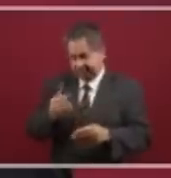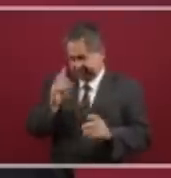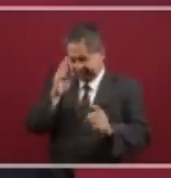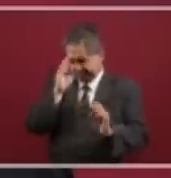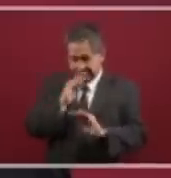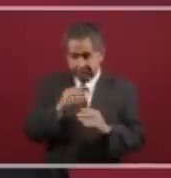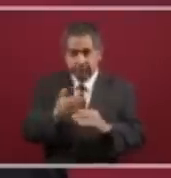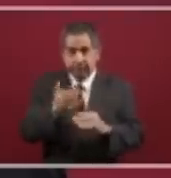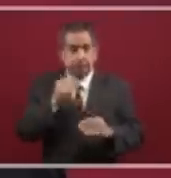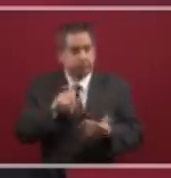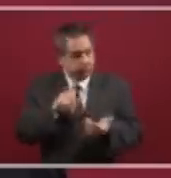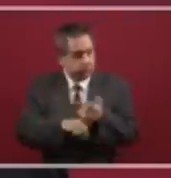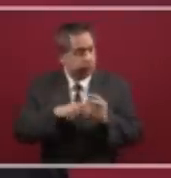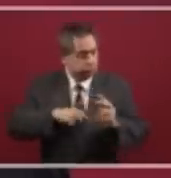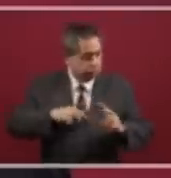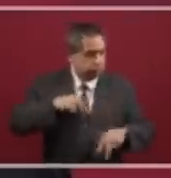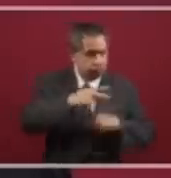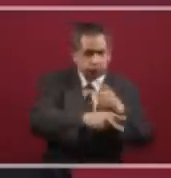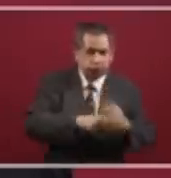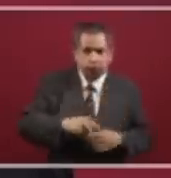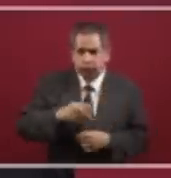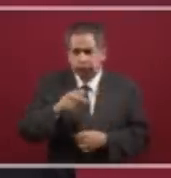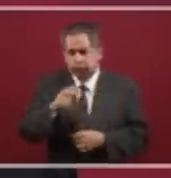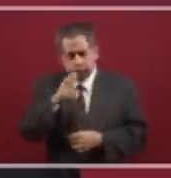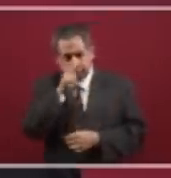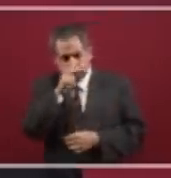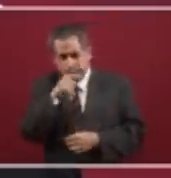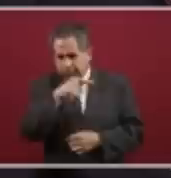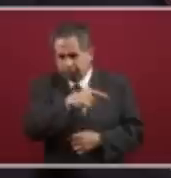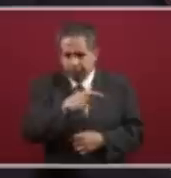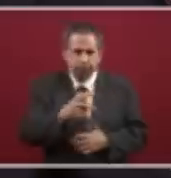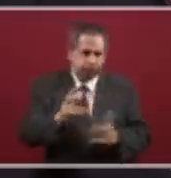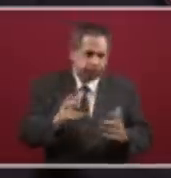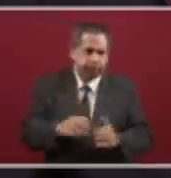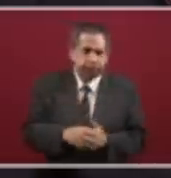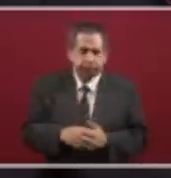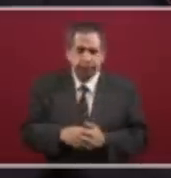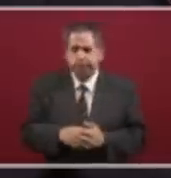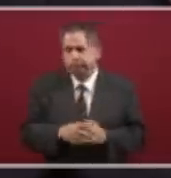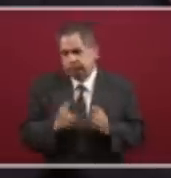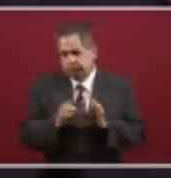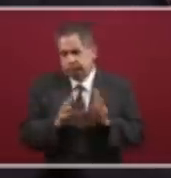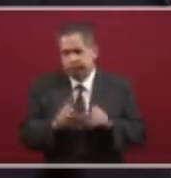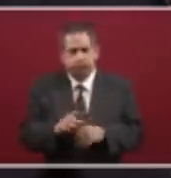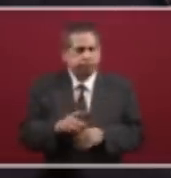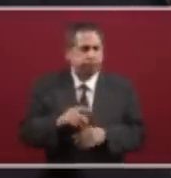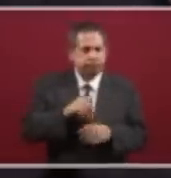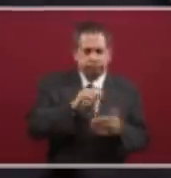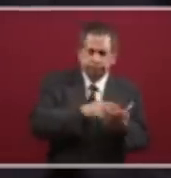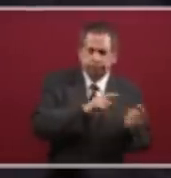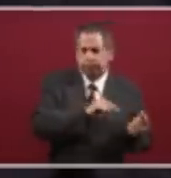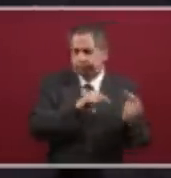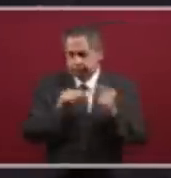estuve en hermosillo y luego desde luego regrese